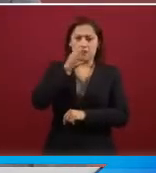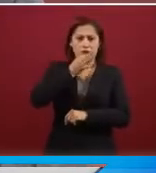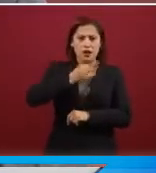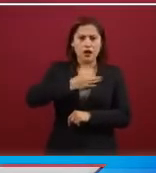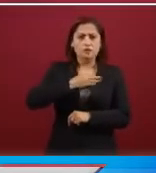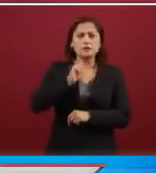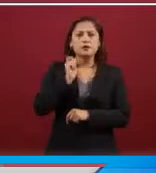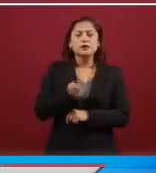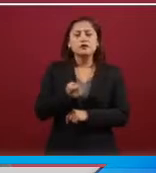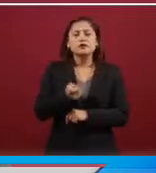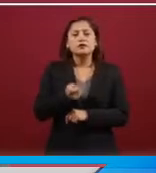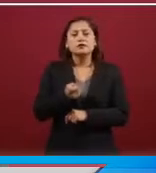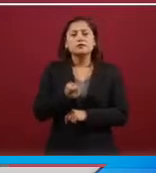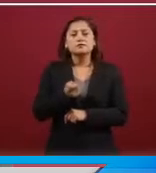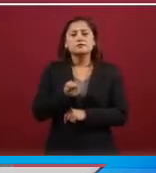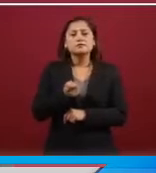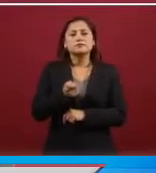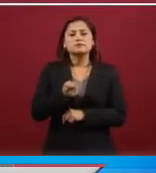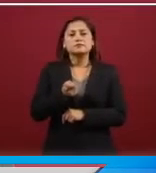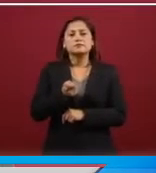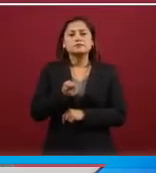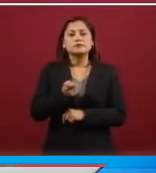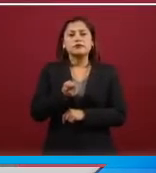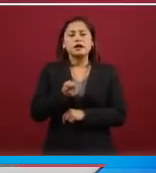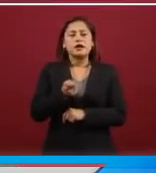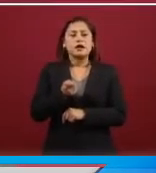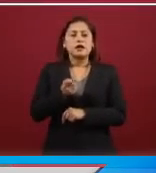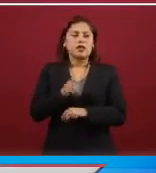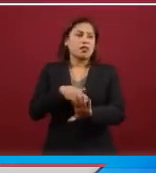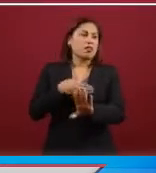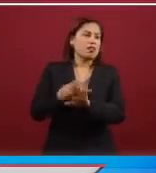que no se afectan derechos humanos